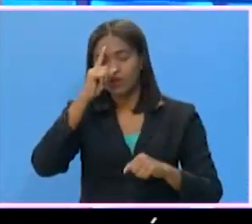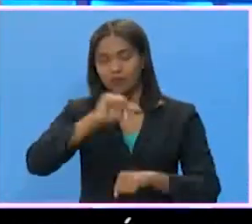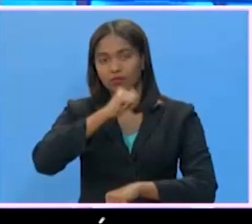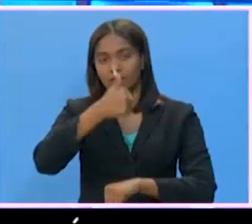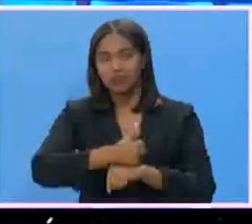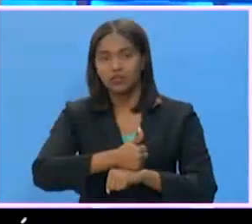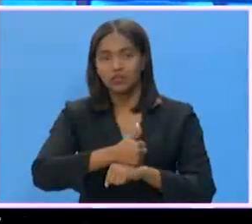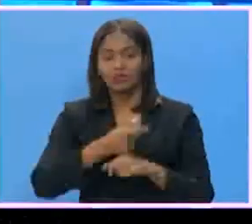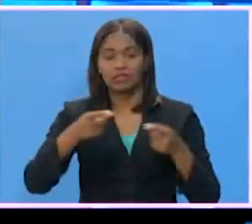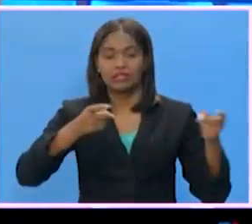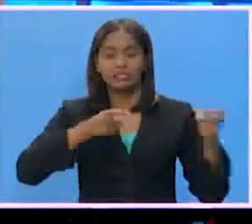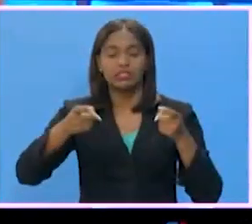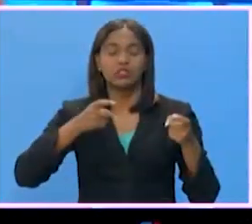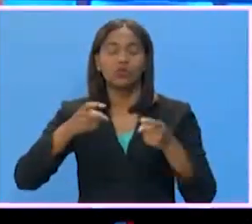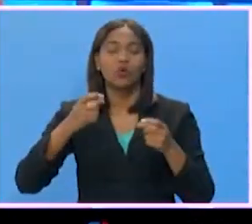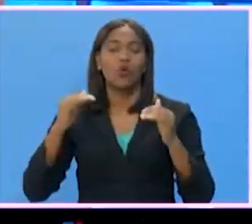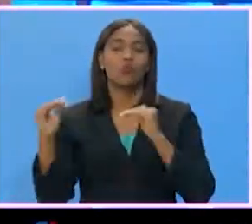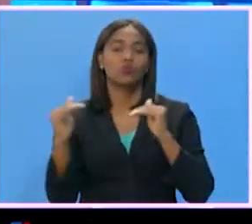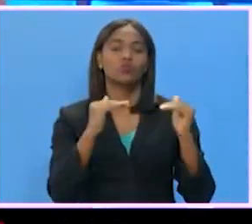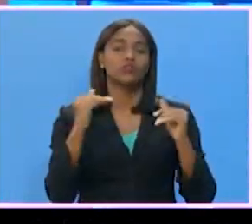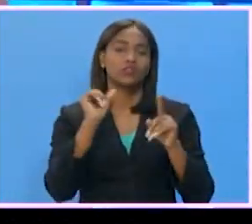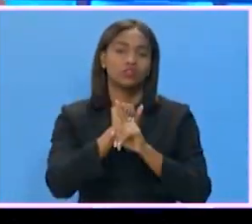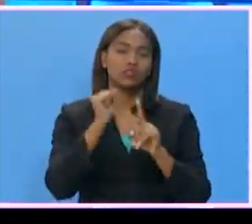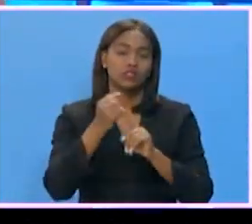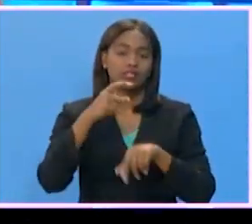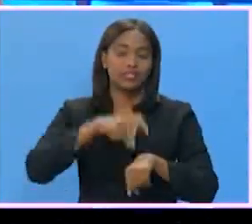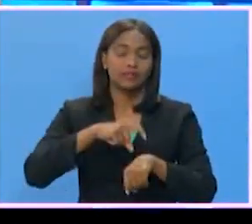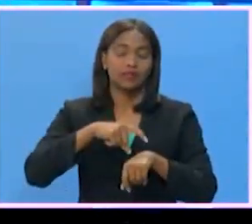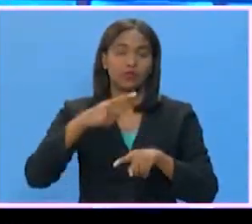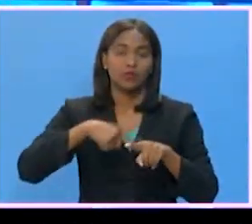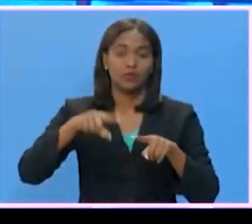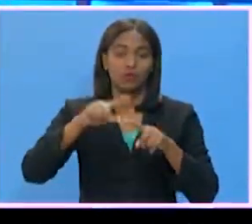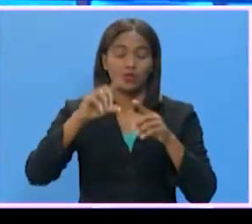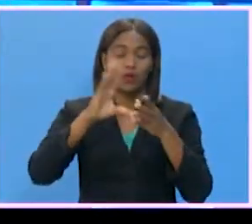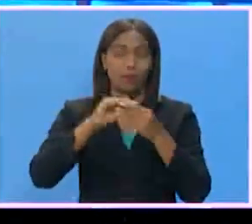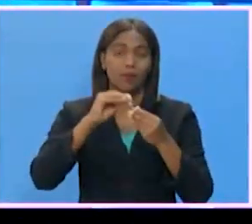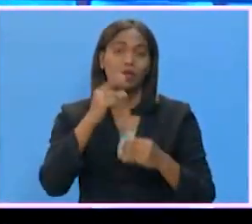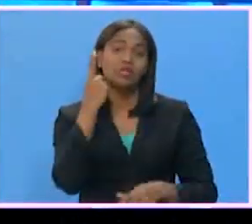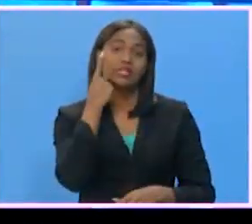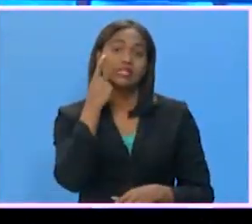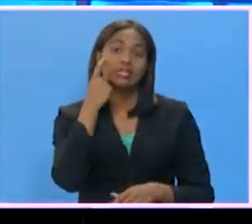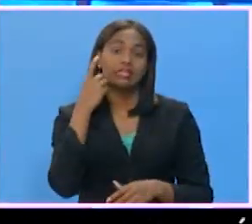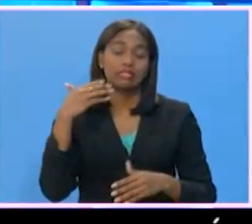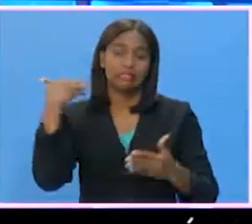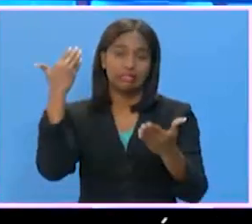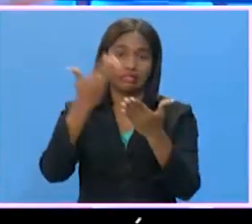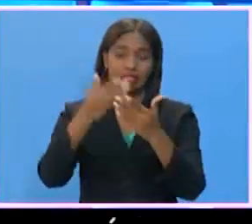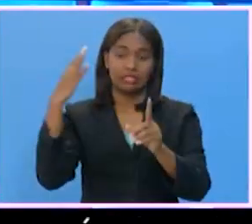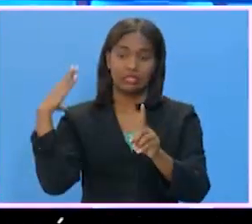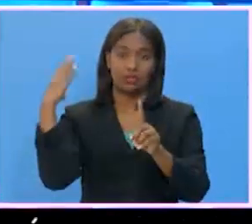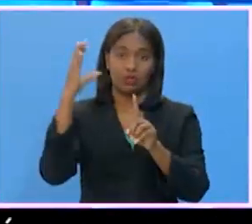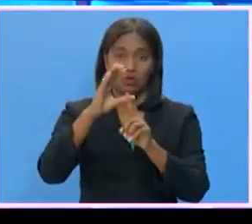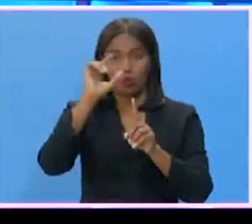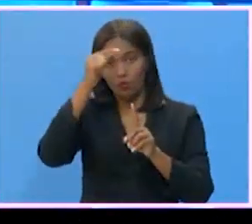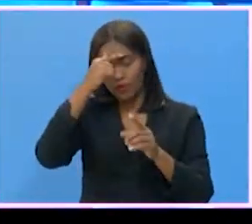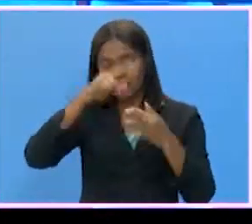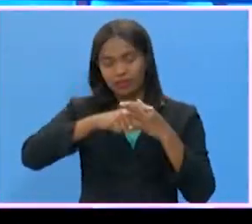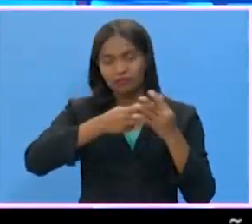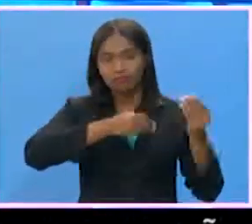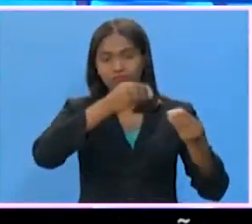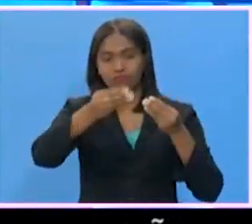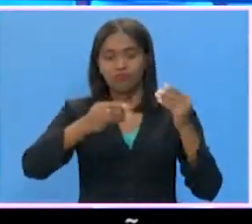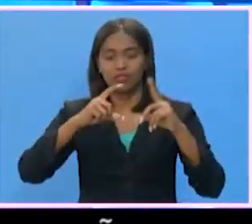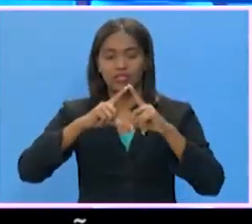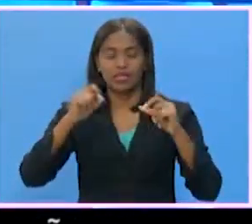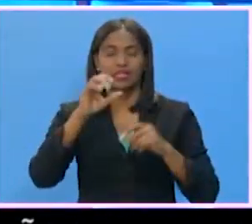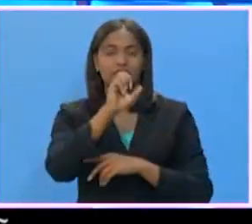implementación de una gestión con justicia social, al tiempo de resaltar que recién llegado al gobierno iniciaron la entrega del carnet del